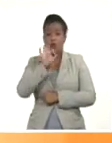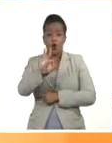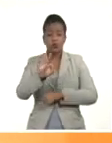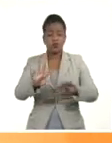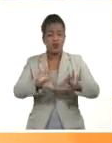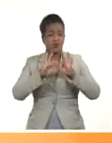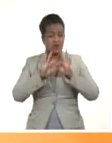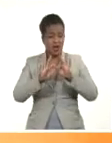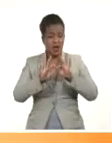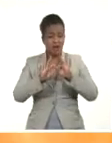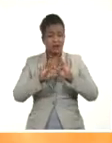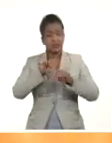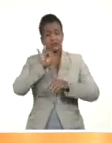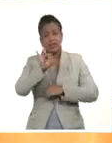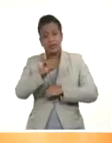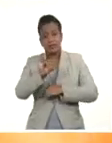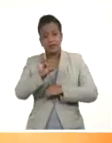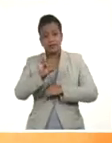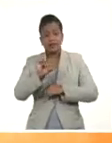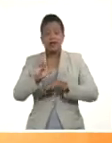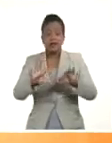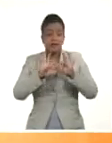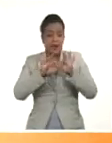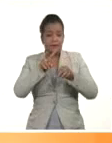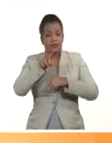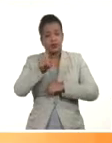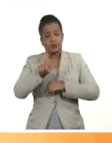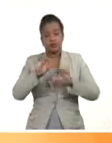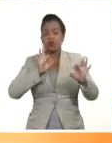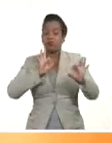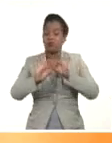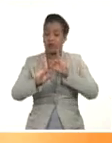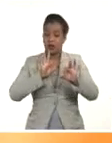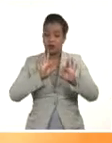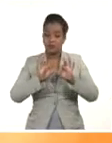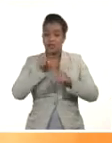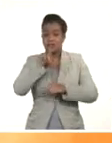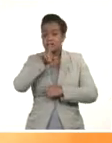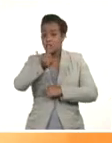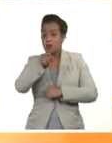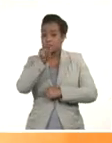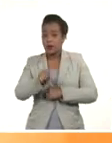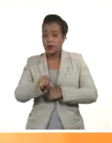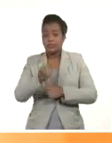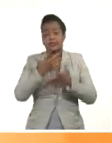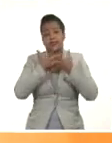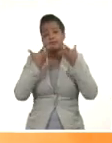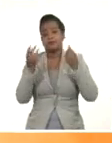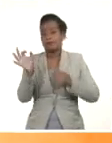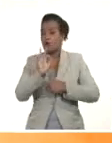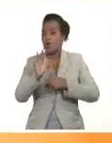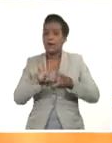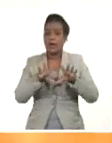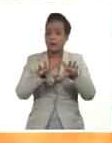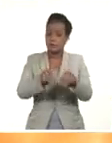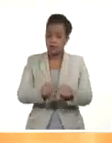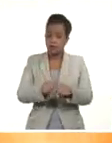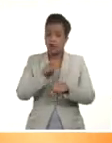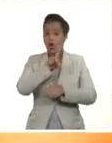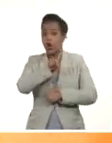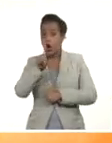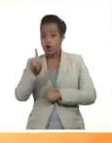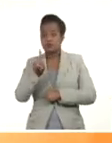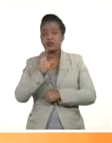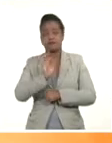y 21 de cuidado, y 19 personas aún desaparecidas, 11 de ellos trabajadores del